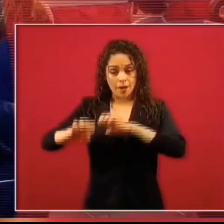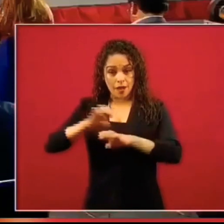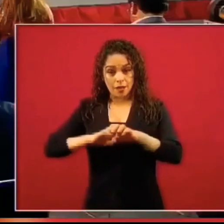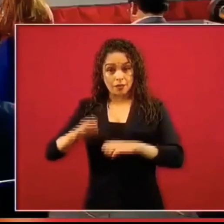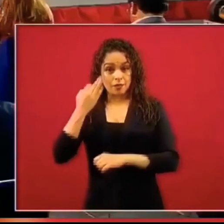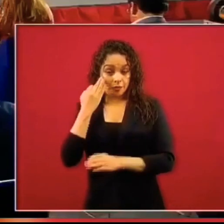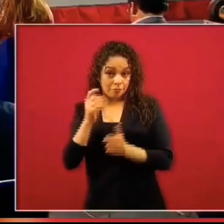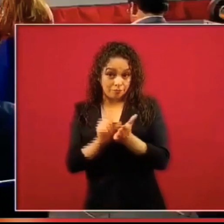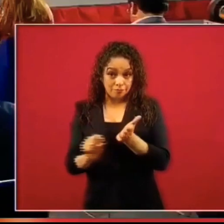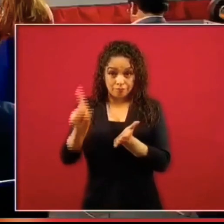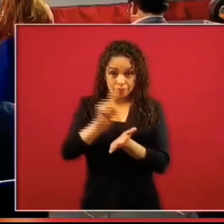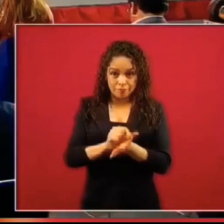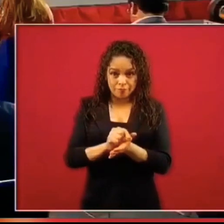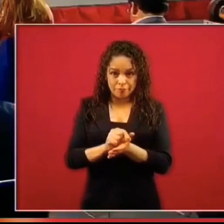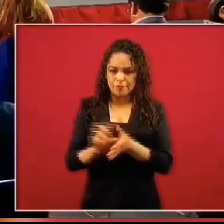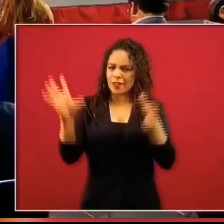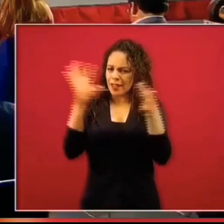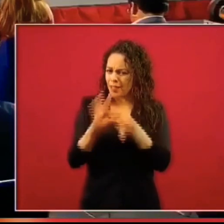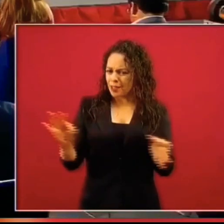es que venden